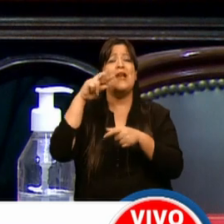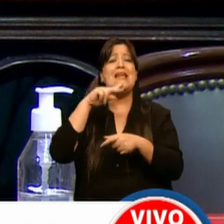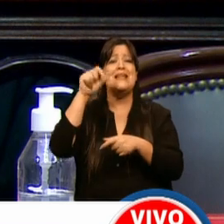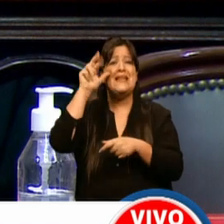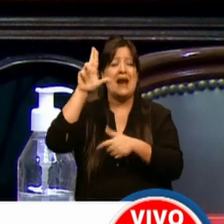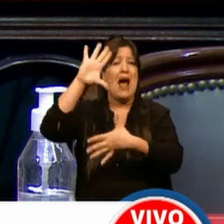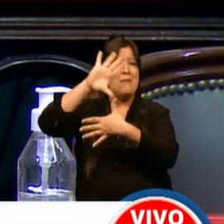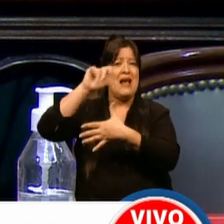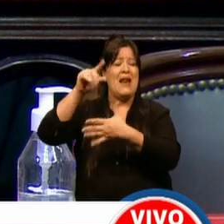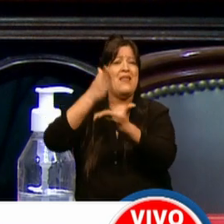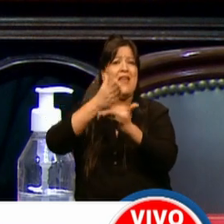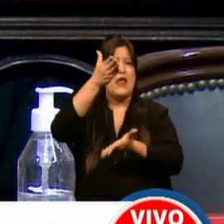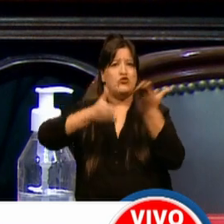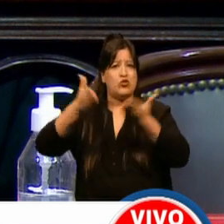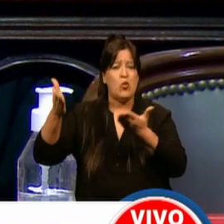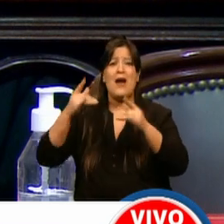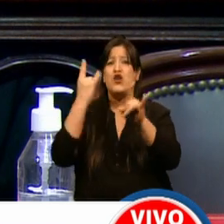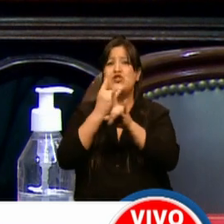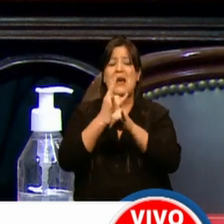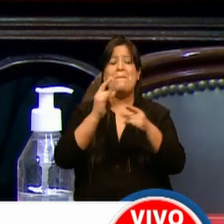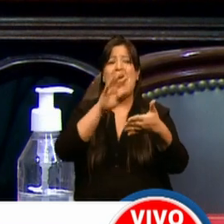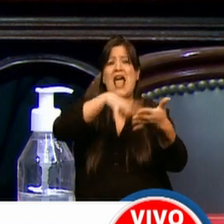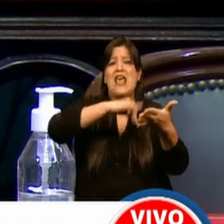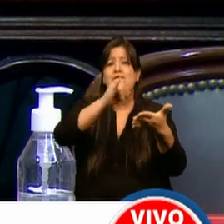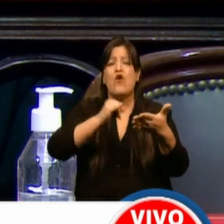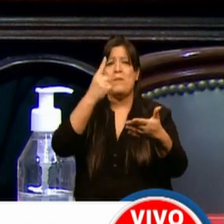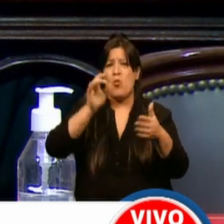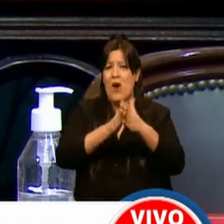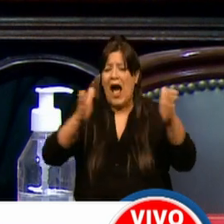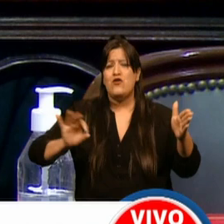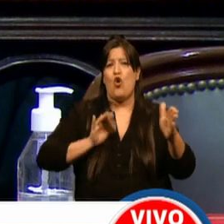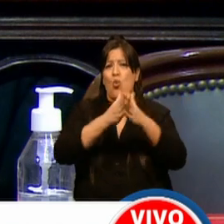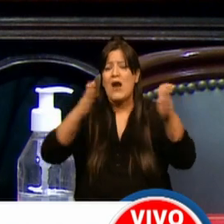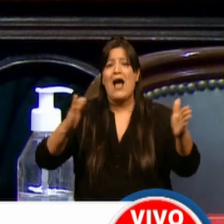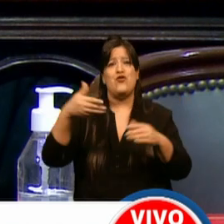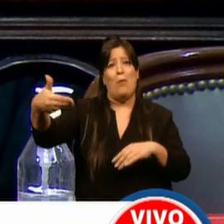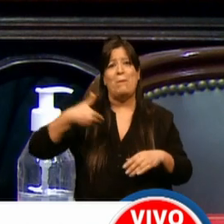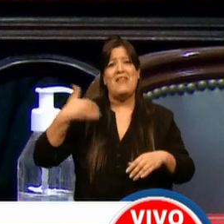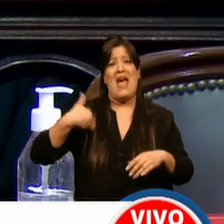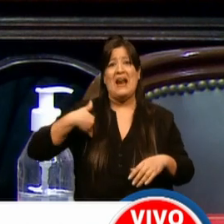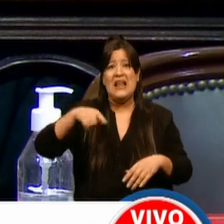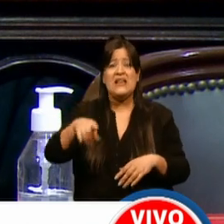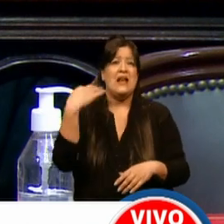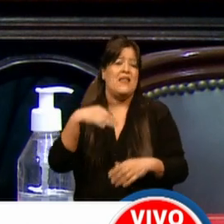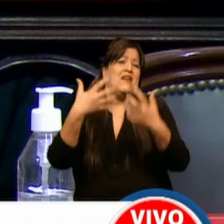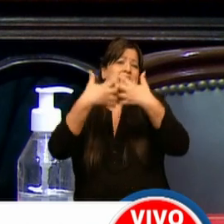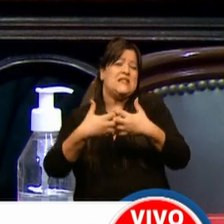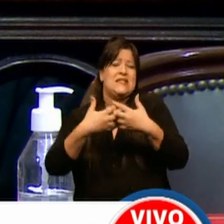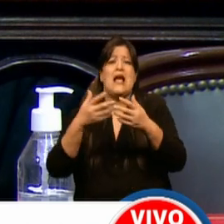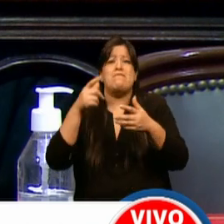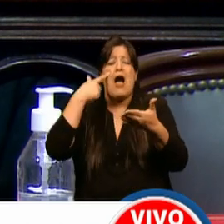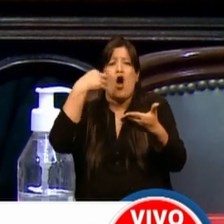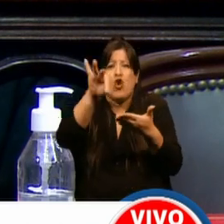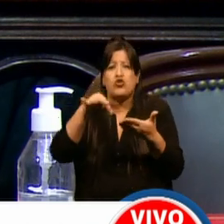derechos humanos en cada uno de sus informes anuales solicita a la argentina que tengamos un sistema de regulación de